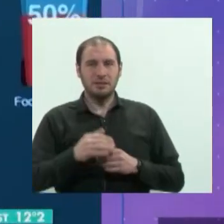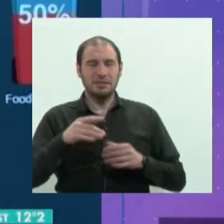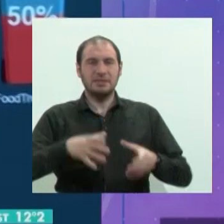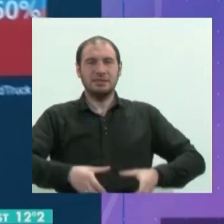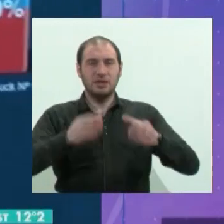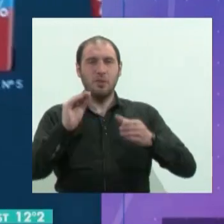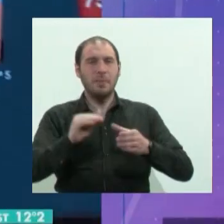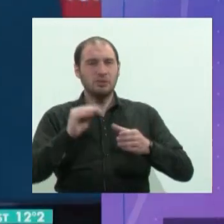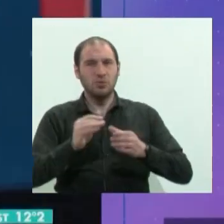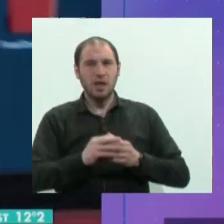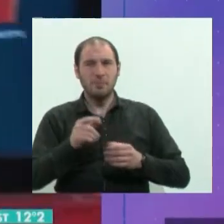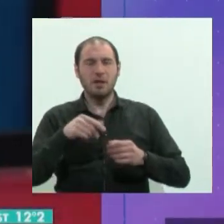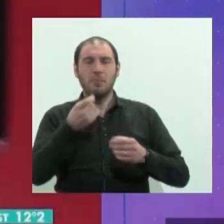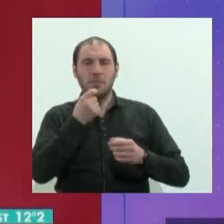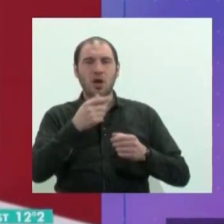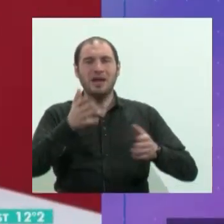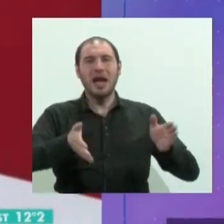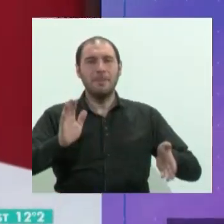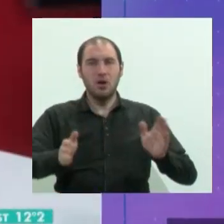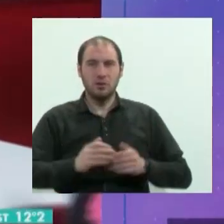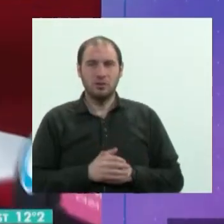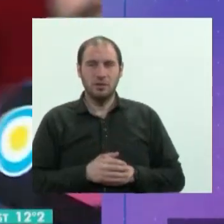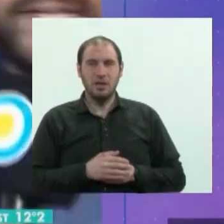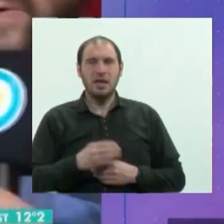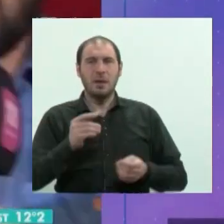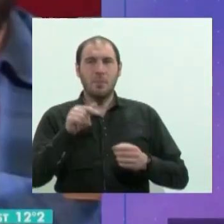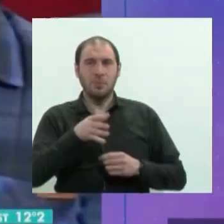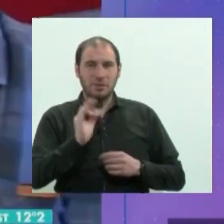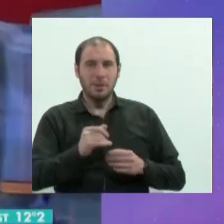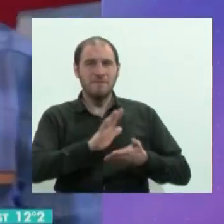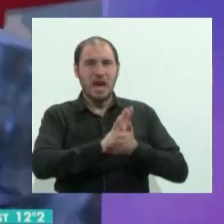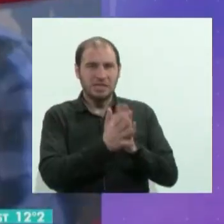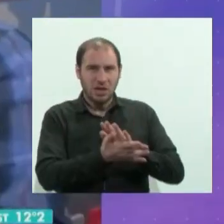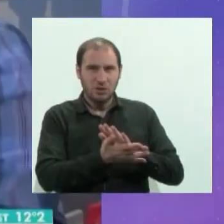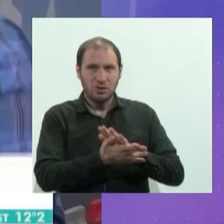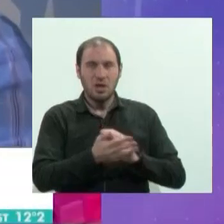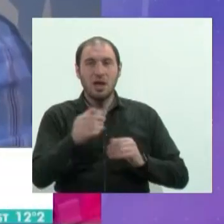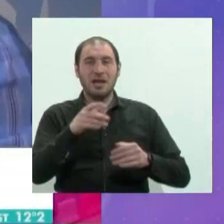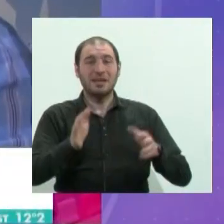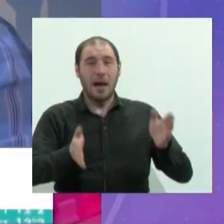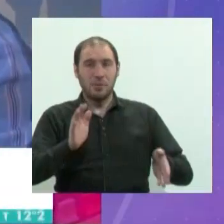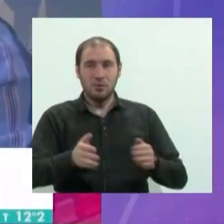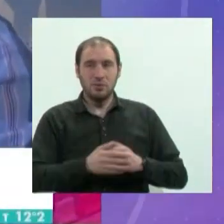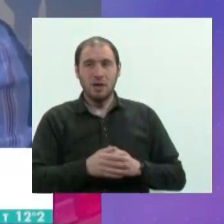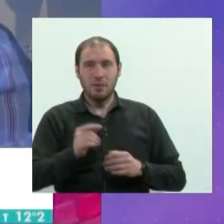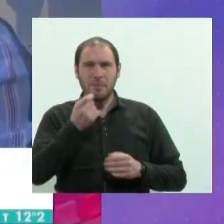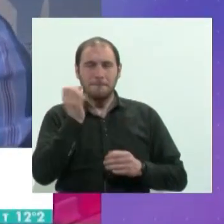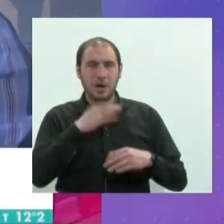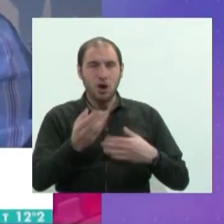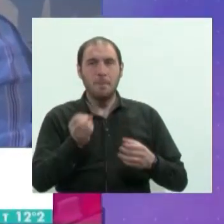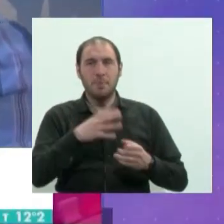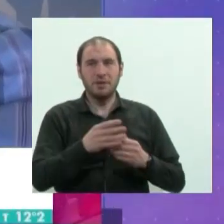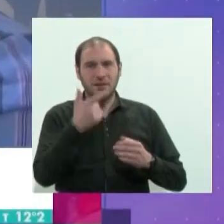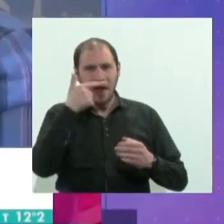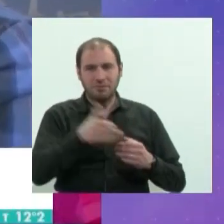de basura a nivel de recolección con camiones. Vos lo que vas a hacer es, sabés que hay tachos vacíos, entonces la ruta del camión va a ser más efectiva porque no va a